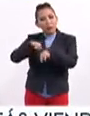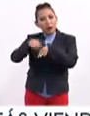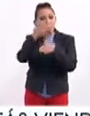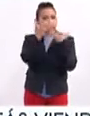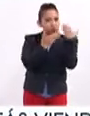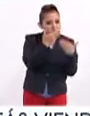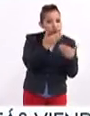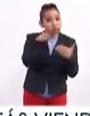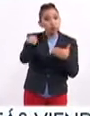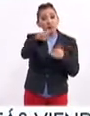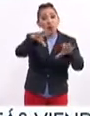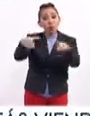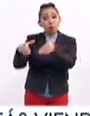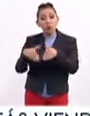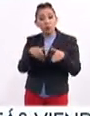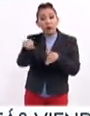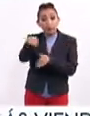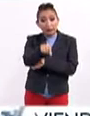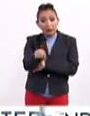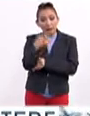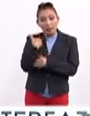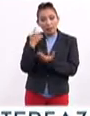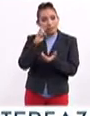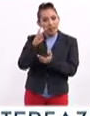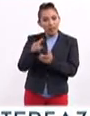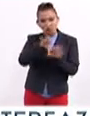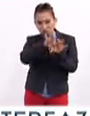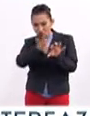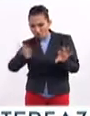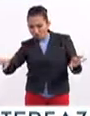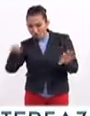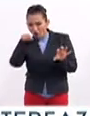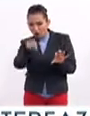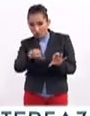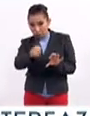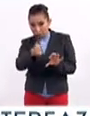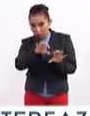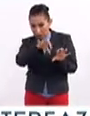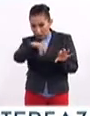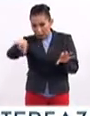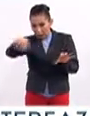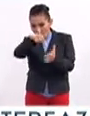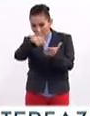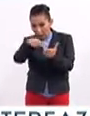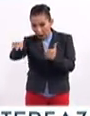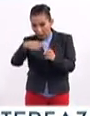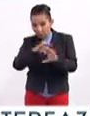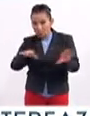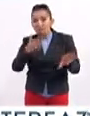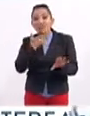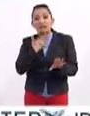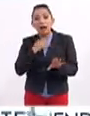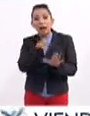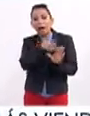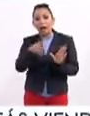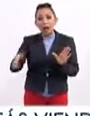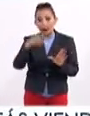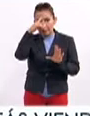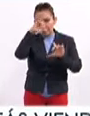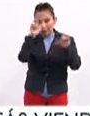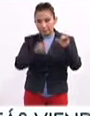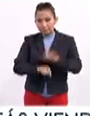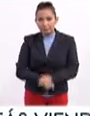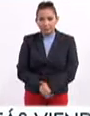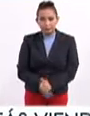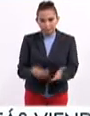de estudio a las comunidades por las que pasan los ductos. 11 ductos se refirió de manera específica, por donde pasan esos ductos a lo largo y ancho del